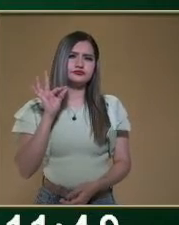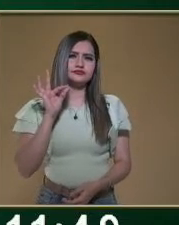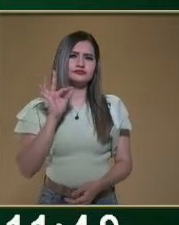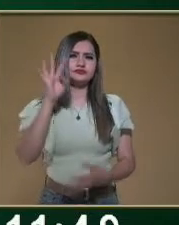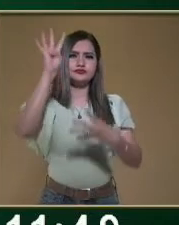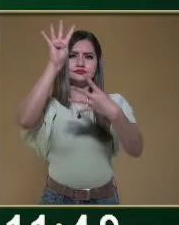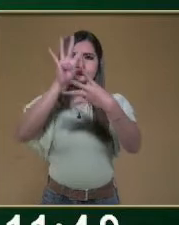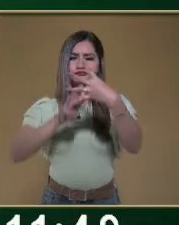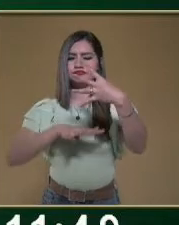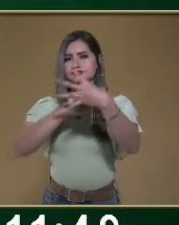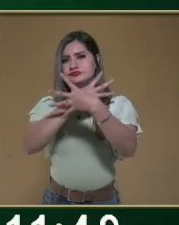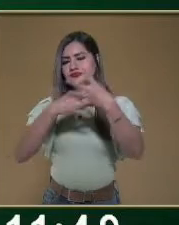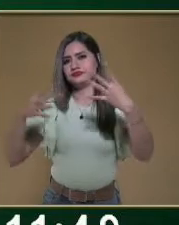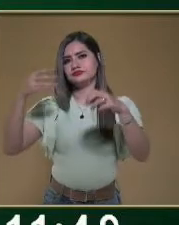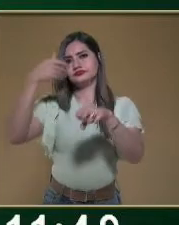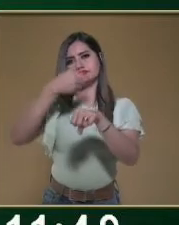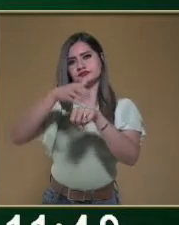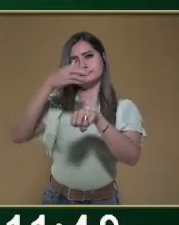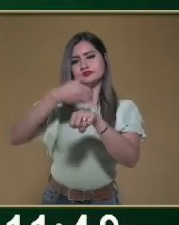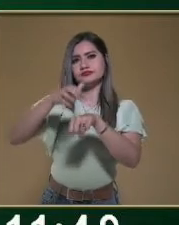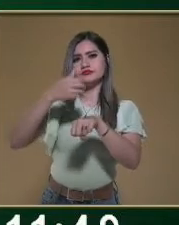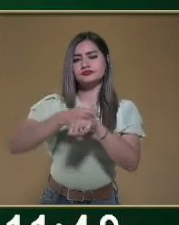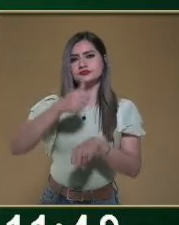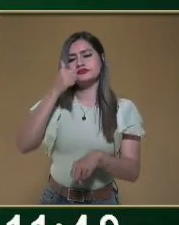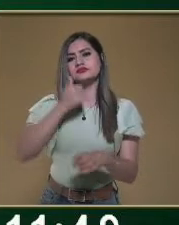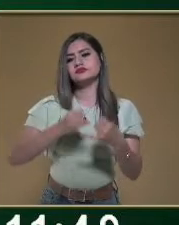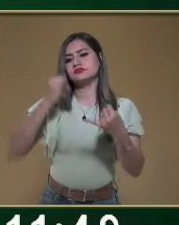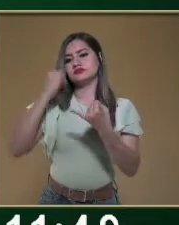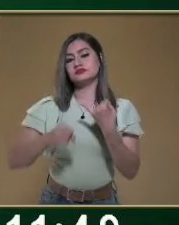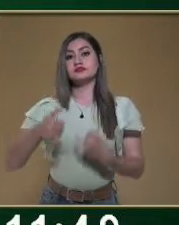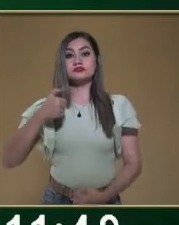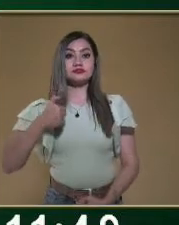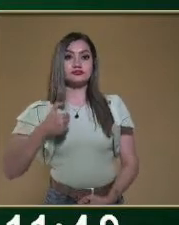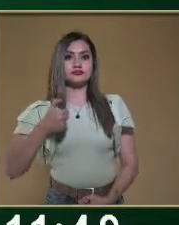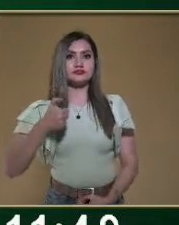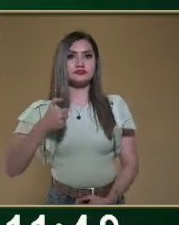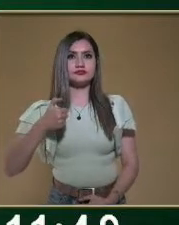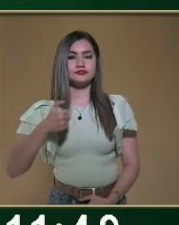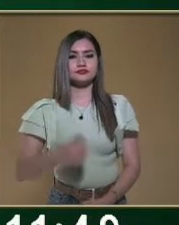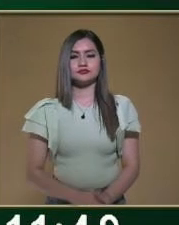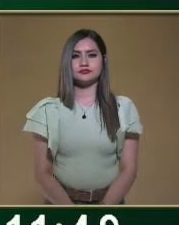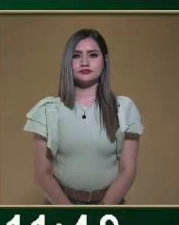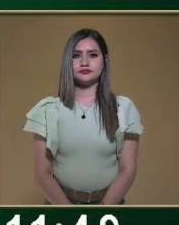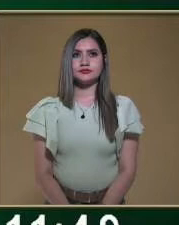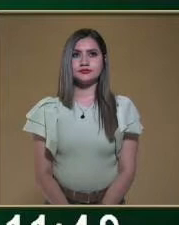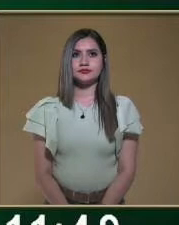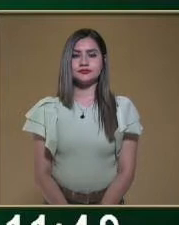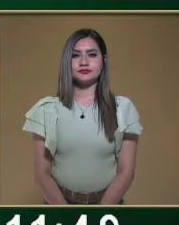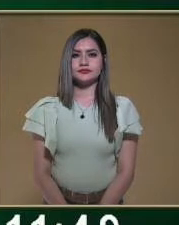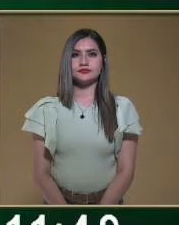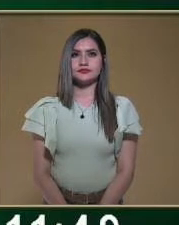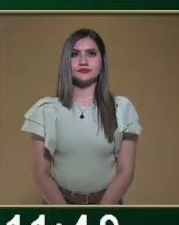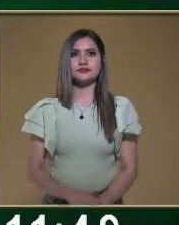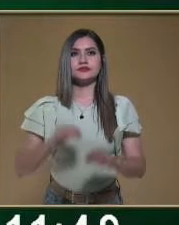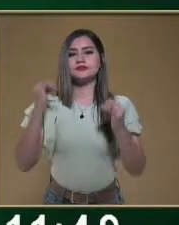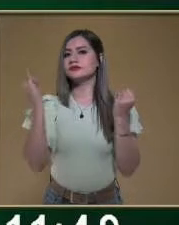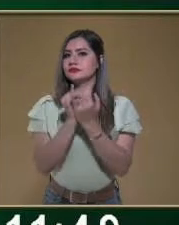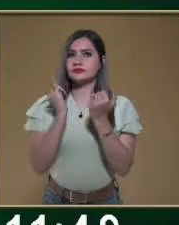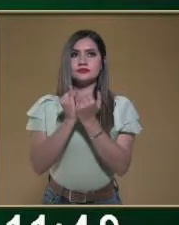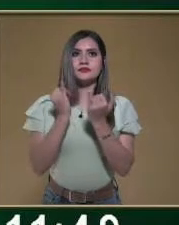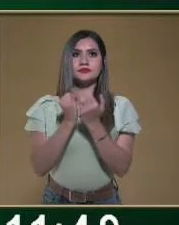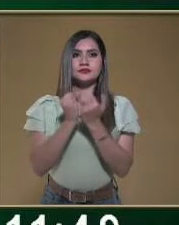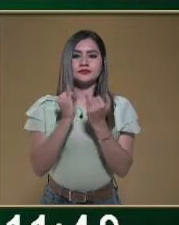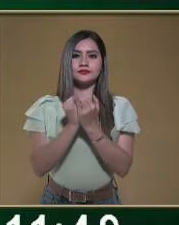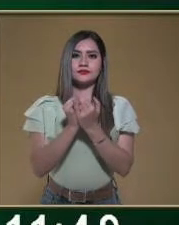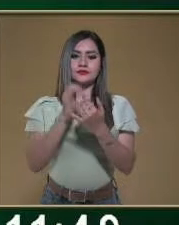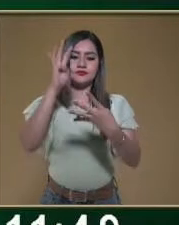del 100 los números que terminan en 6. Ahora los que terminan, maestra Ana. Y volvemos a colocar nuestro tablero